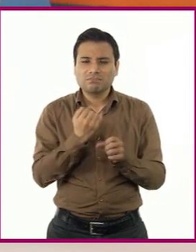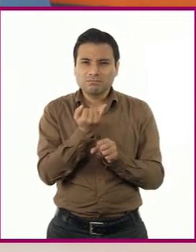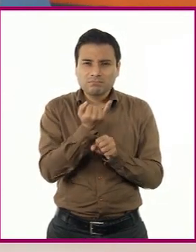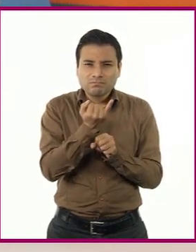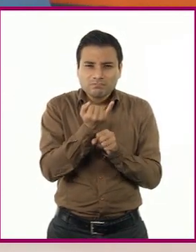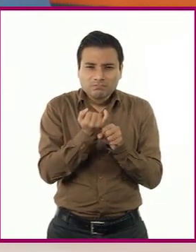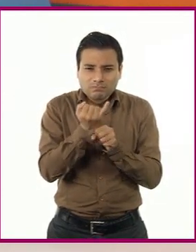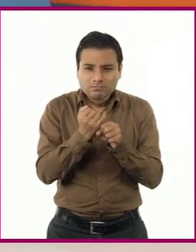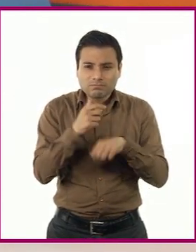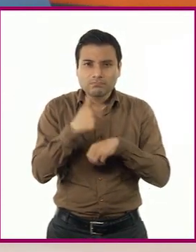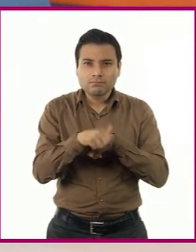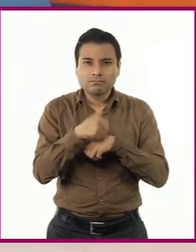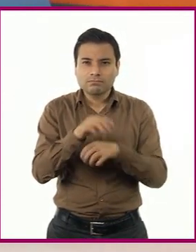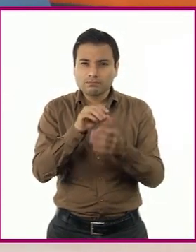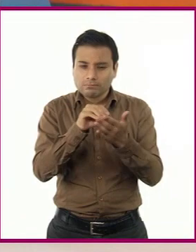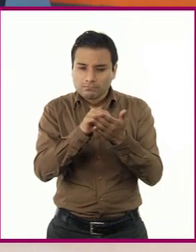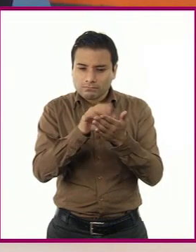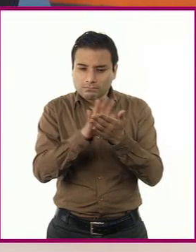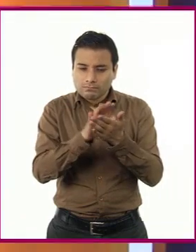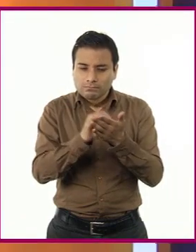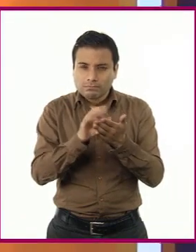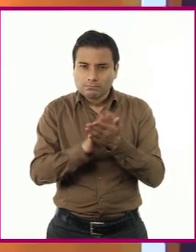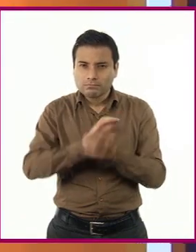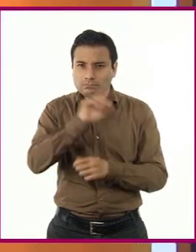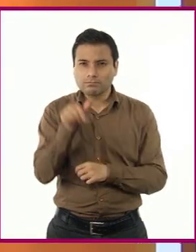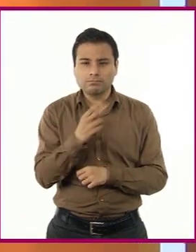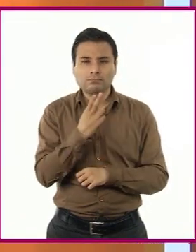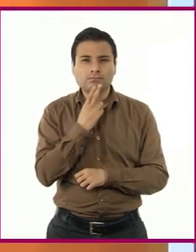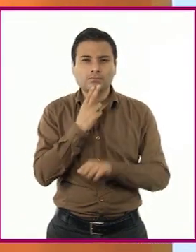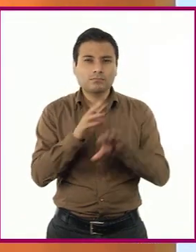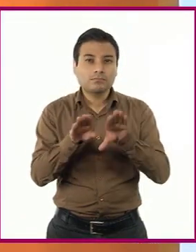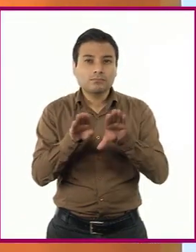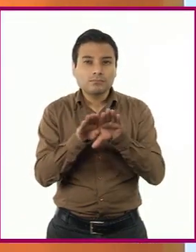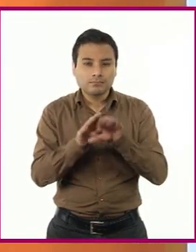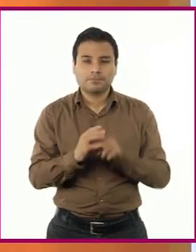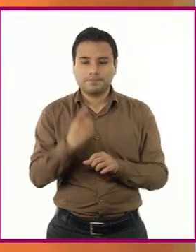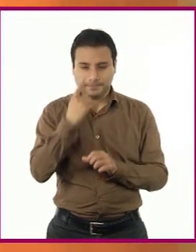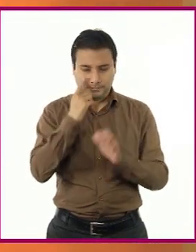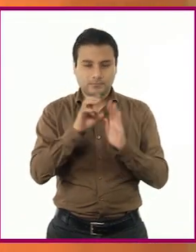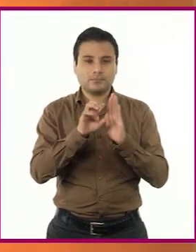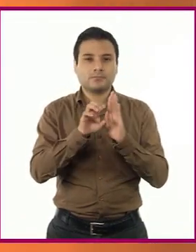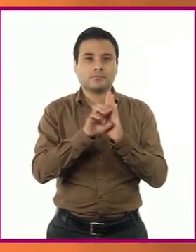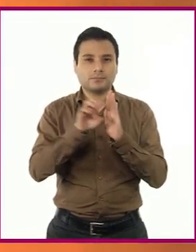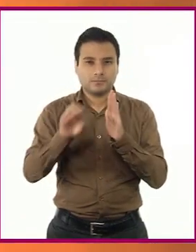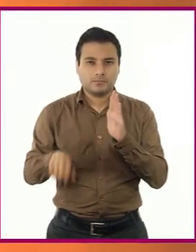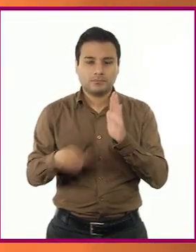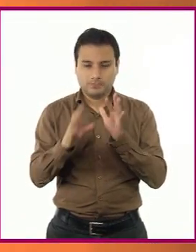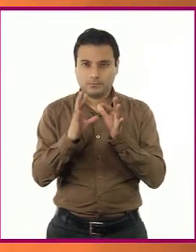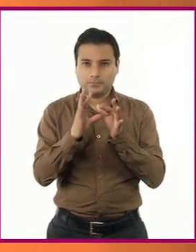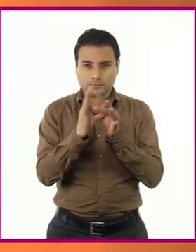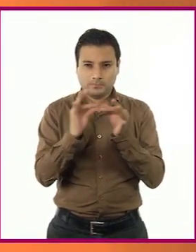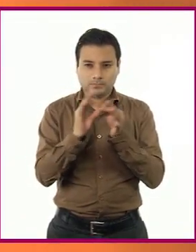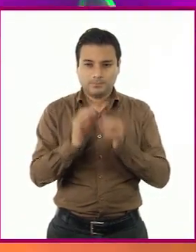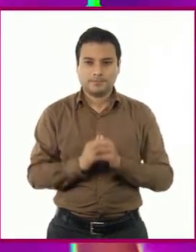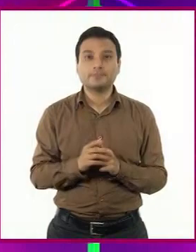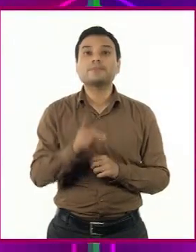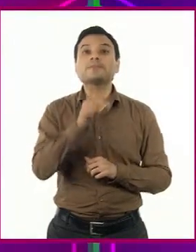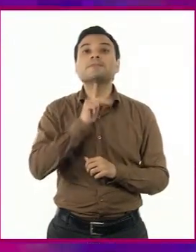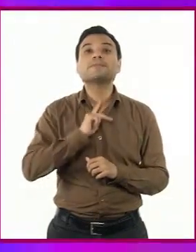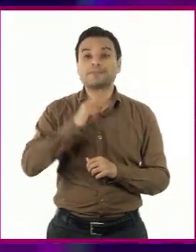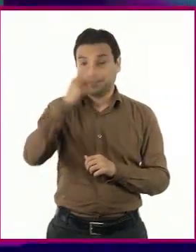estadístico? Tienes razón, Enrique. Veamos la siguiente situación. Es un estudio estadístico del petróleo en